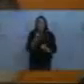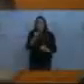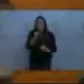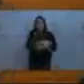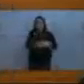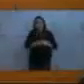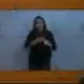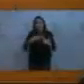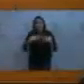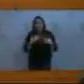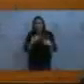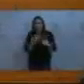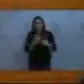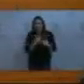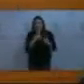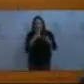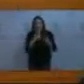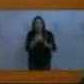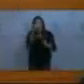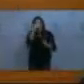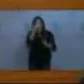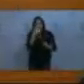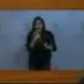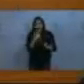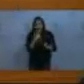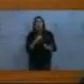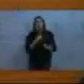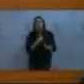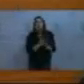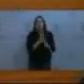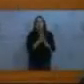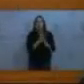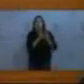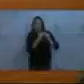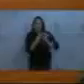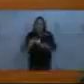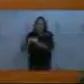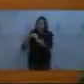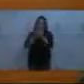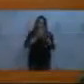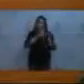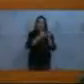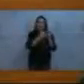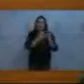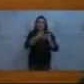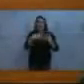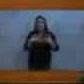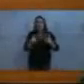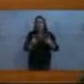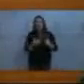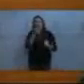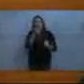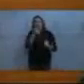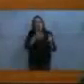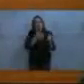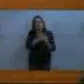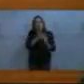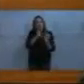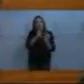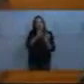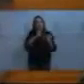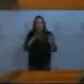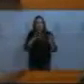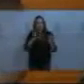define que estos perfiles sean, por favor, unificados por todo el Sistema Nacional de Salud y que también define el foro de la